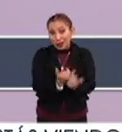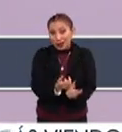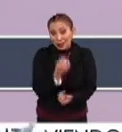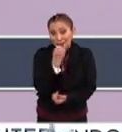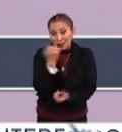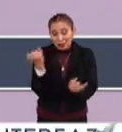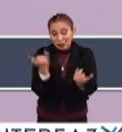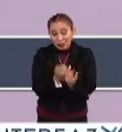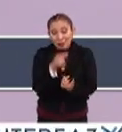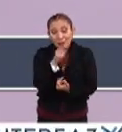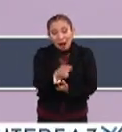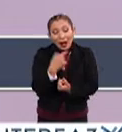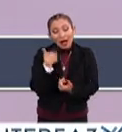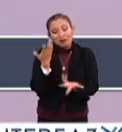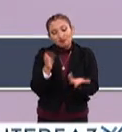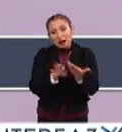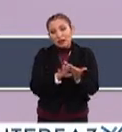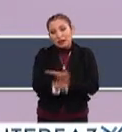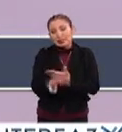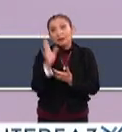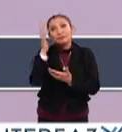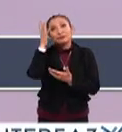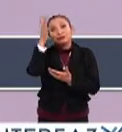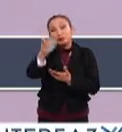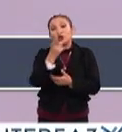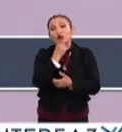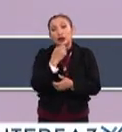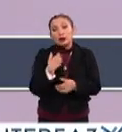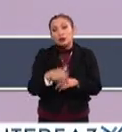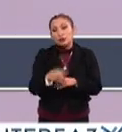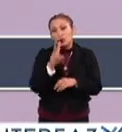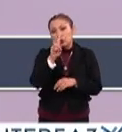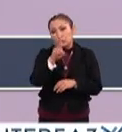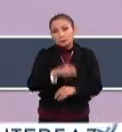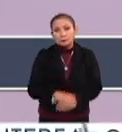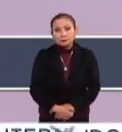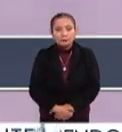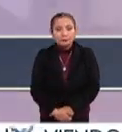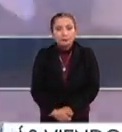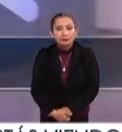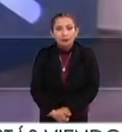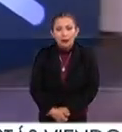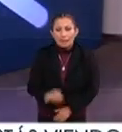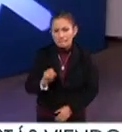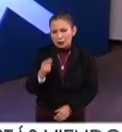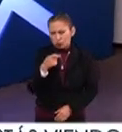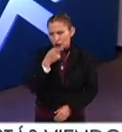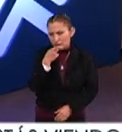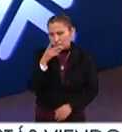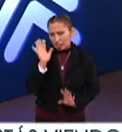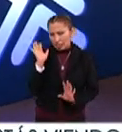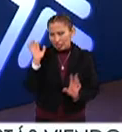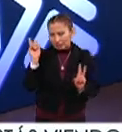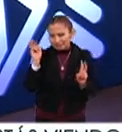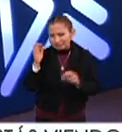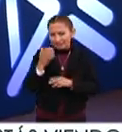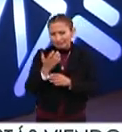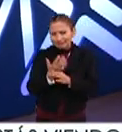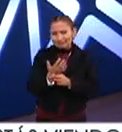justamente para actuar en base a la prevención de la diabetes tipo 2. Claro. Exactamente, en ese sentido, doctora, pues como bien lo